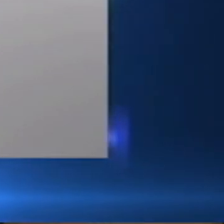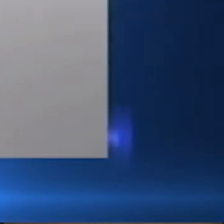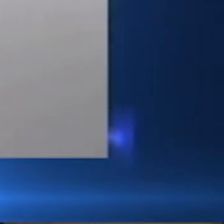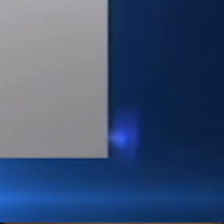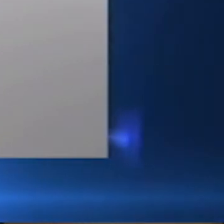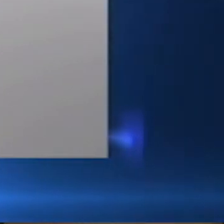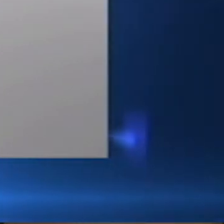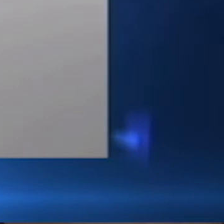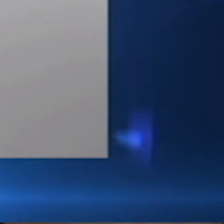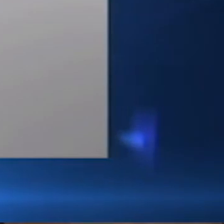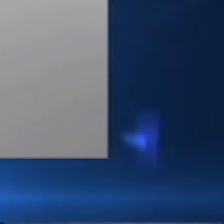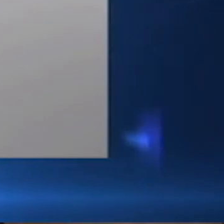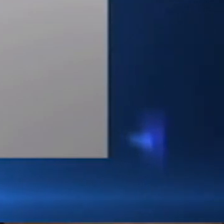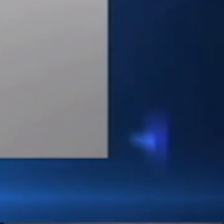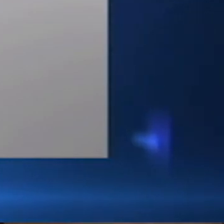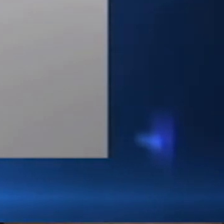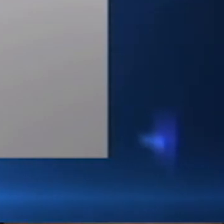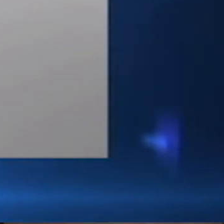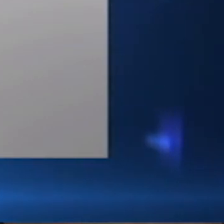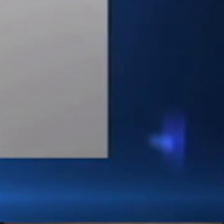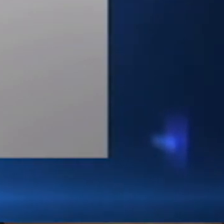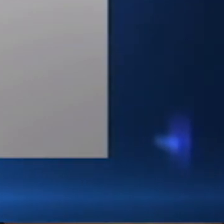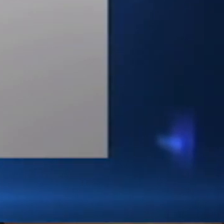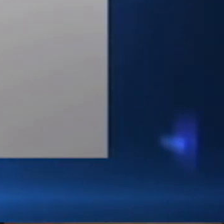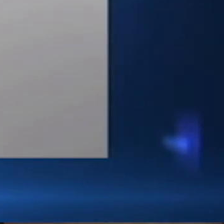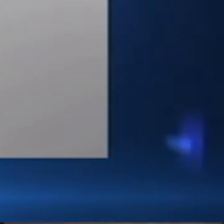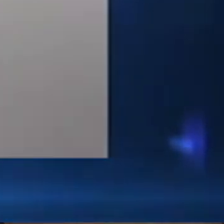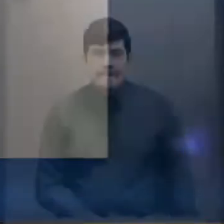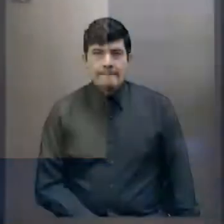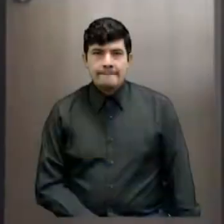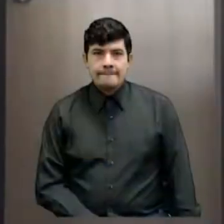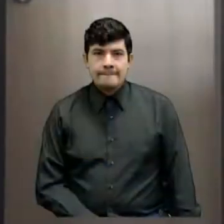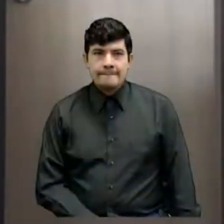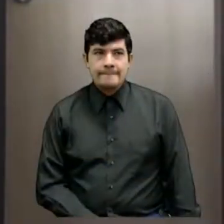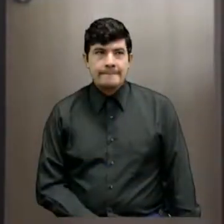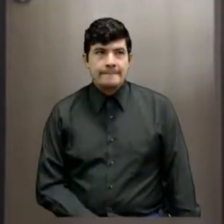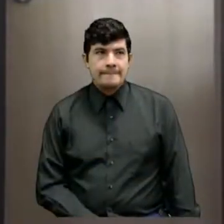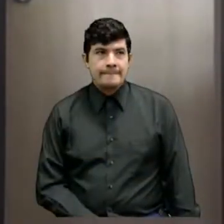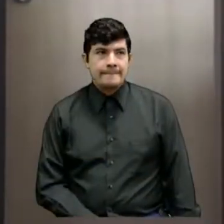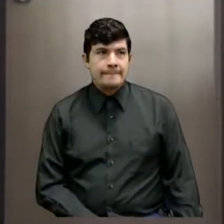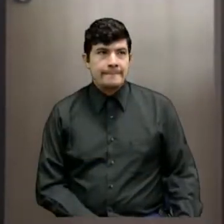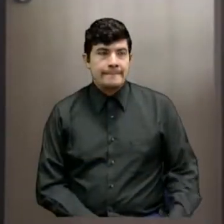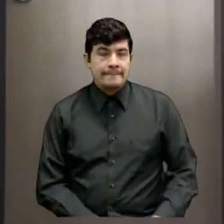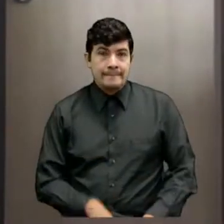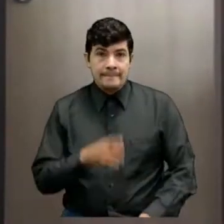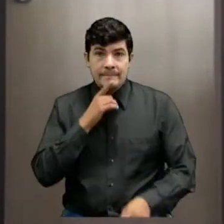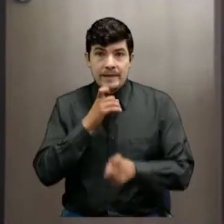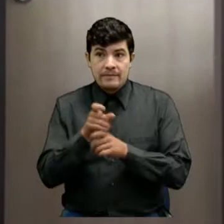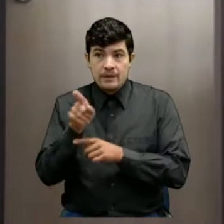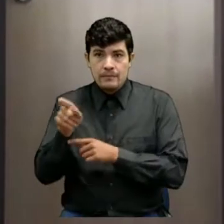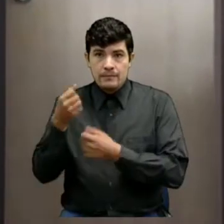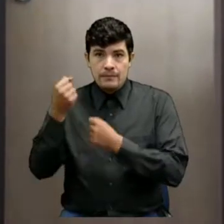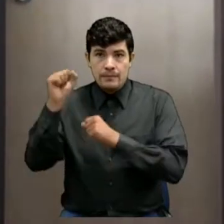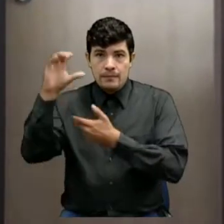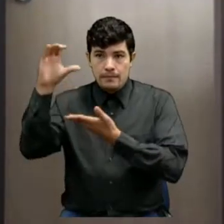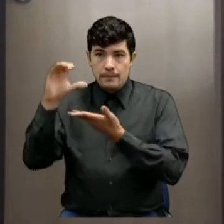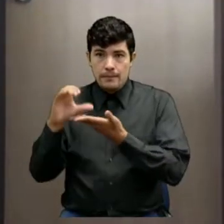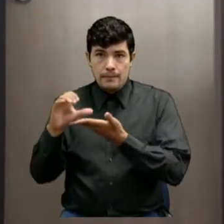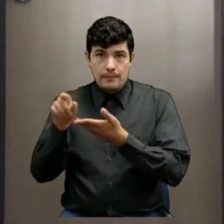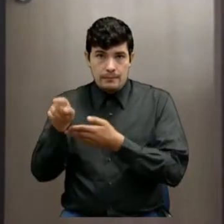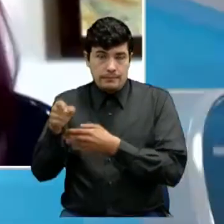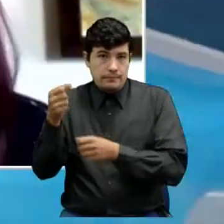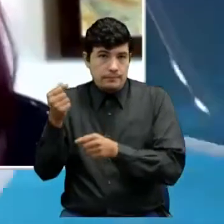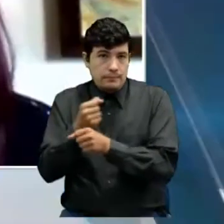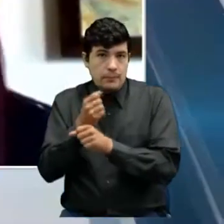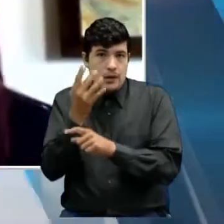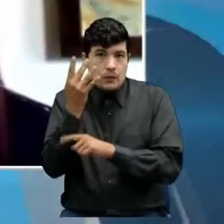liquidación? Complicado, está ganando menos del mínimo. Doctora Ingrid, ¿qué le decimos a nuestro televidente? Debe ser que trabaja medio